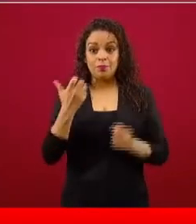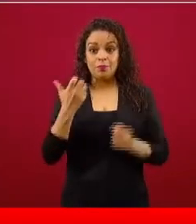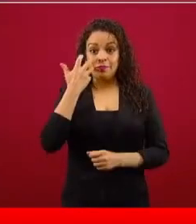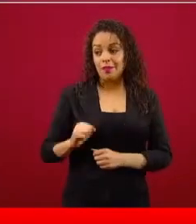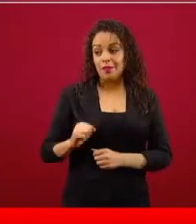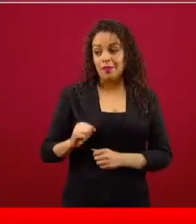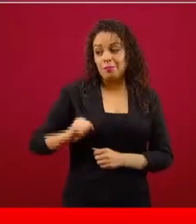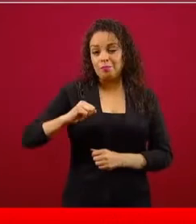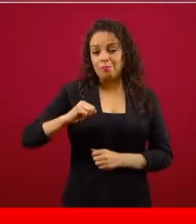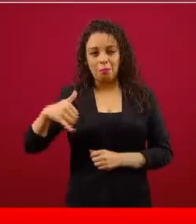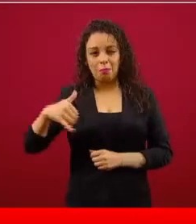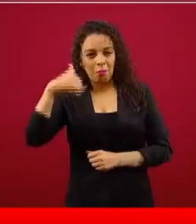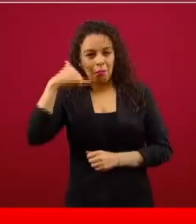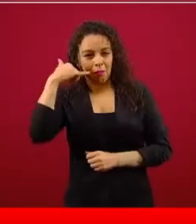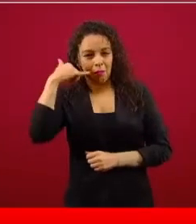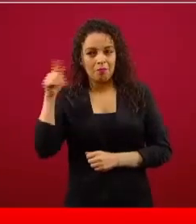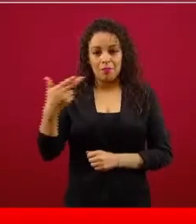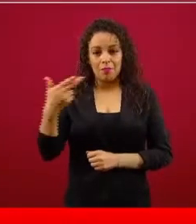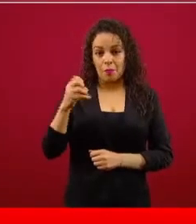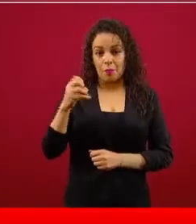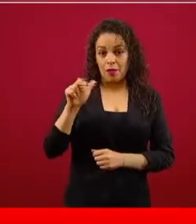Horacio,